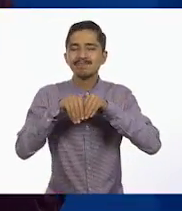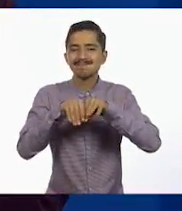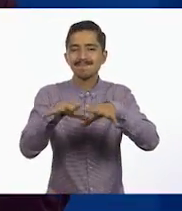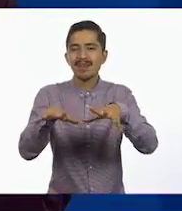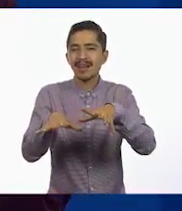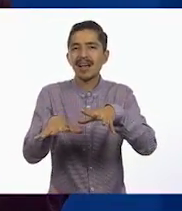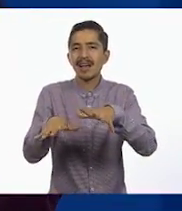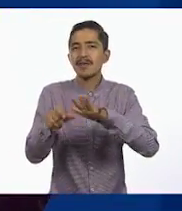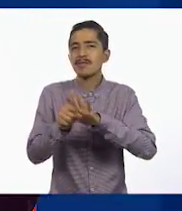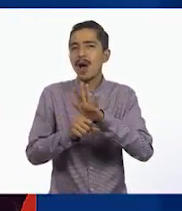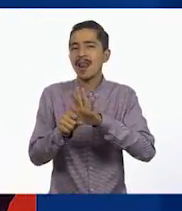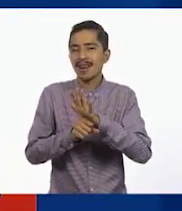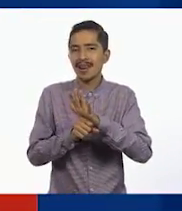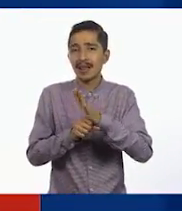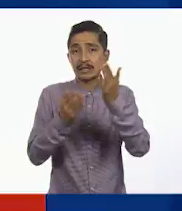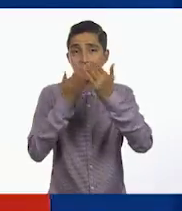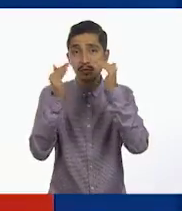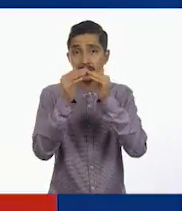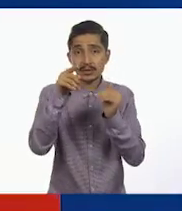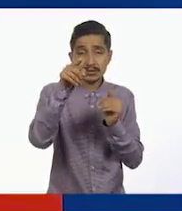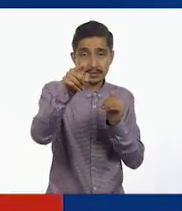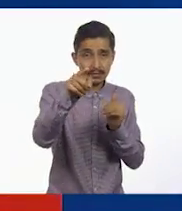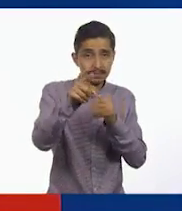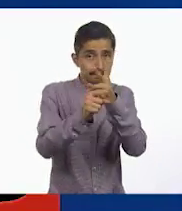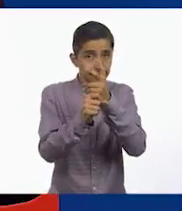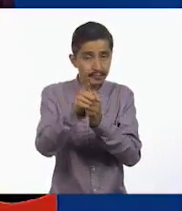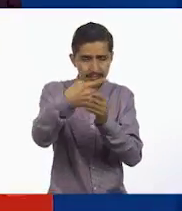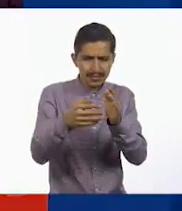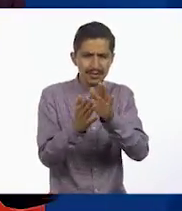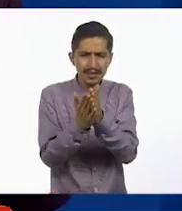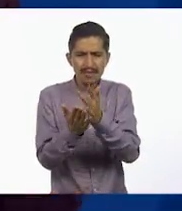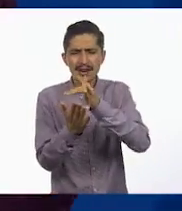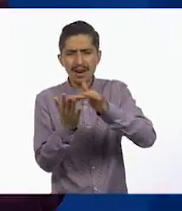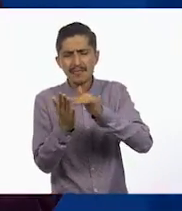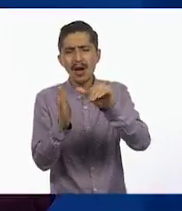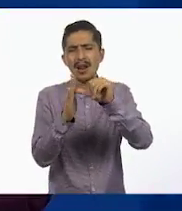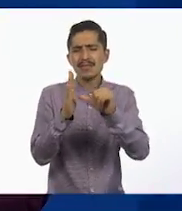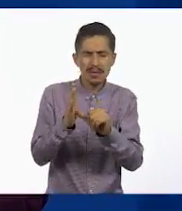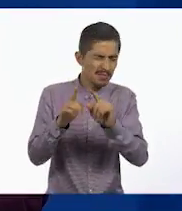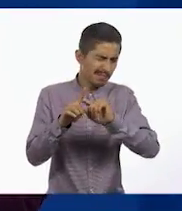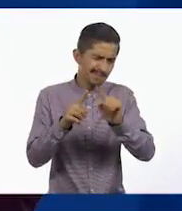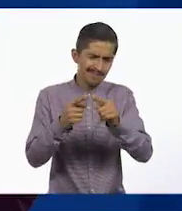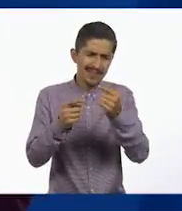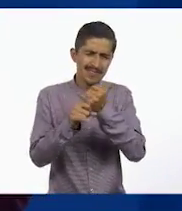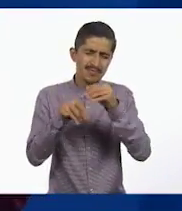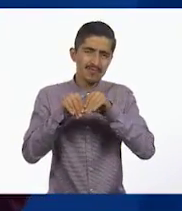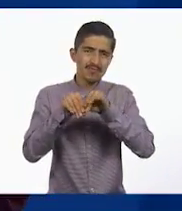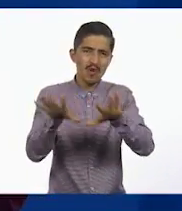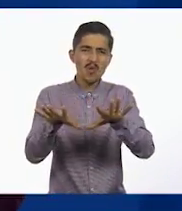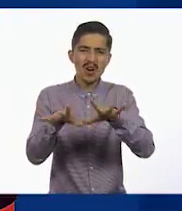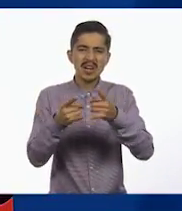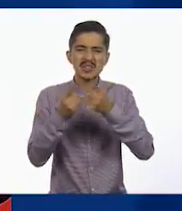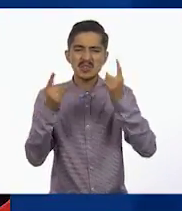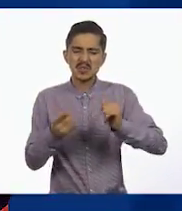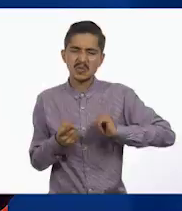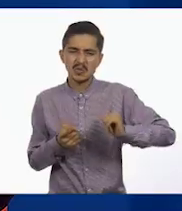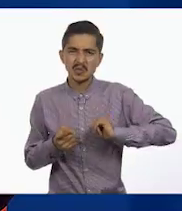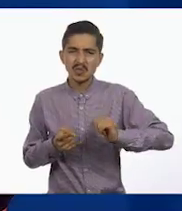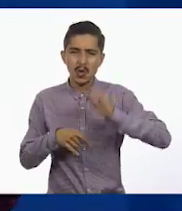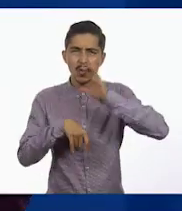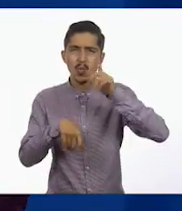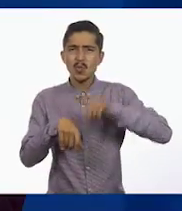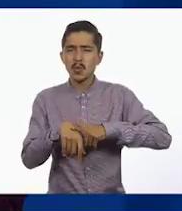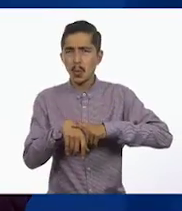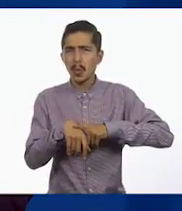dar. Estudiantes en casa, los invito a leer libros y artículos con información sobre la mitología de diferentes